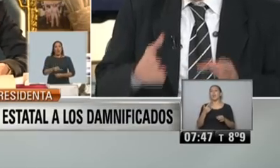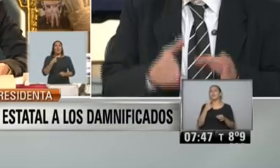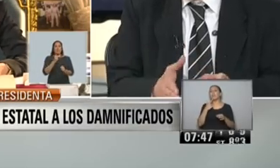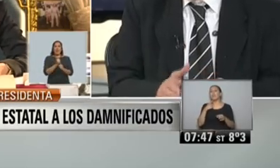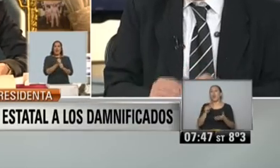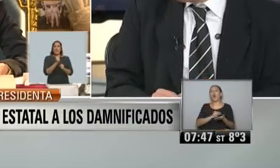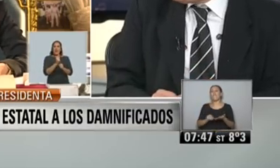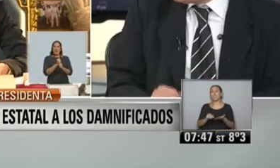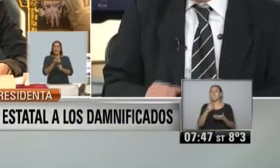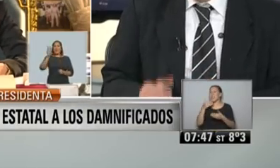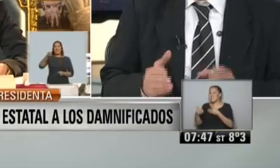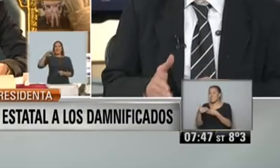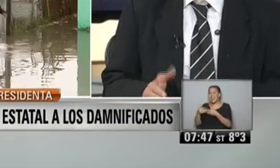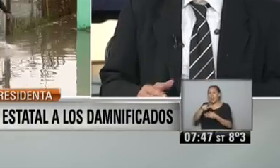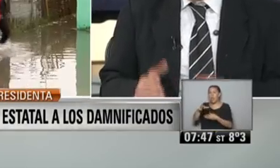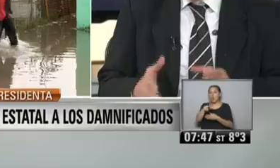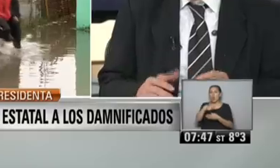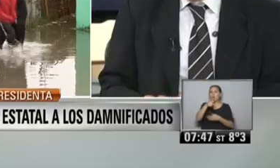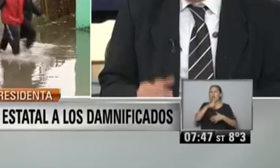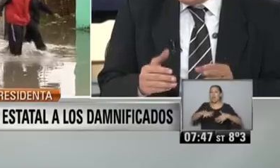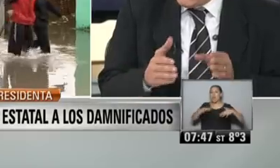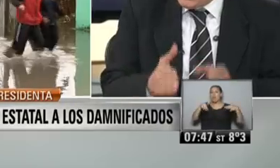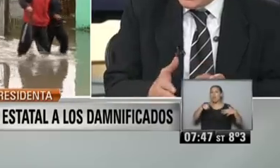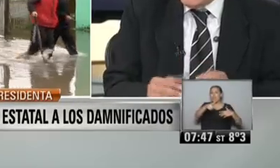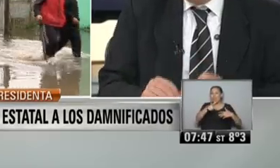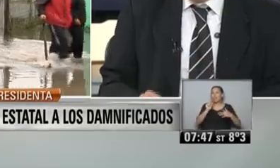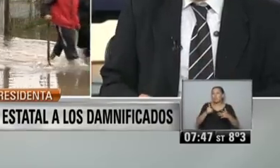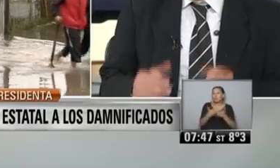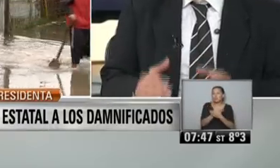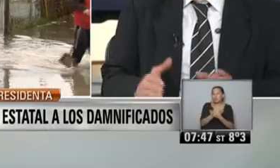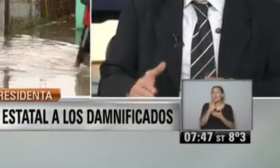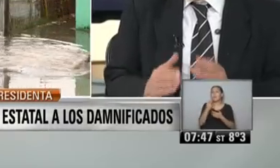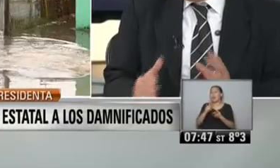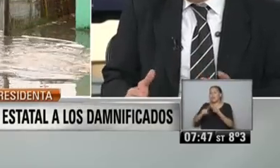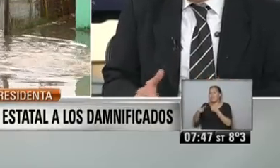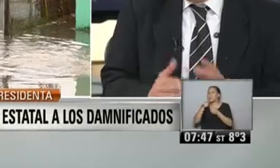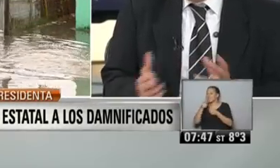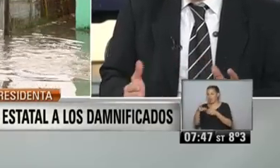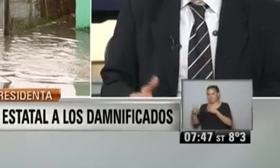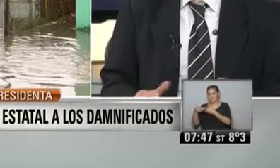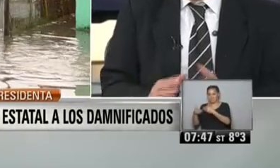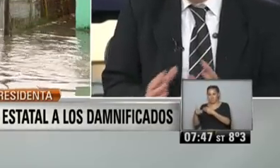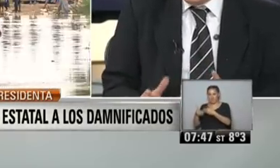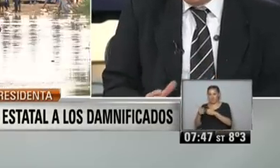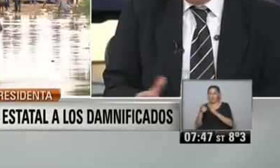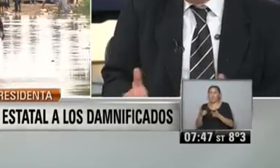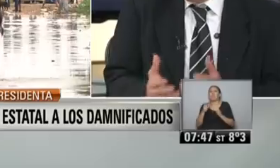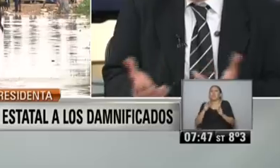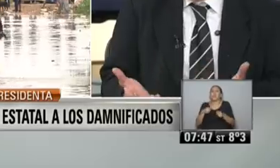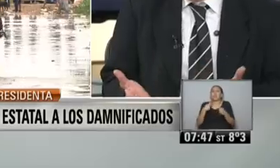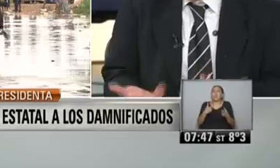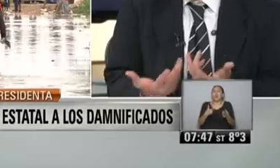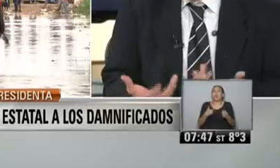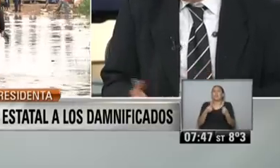atención muy cerca de los lugares que han sido afectados para que la gente pueda concurrir directamente ahí facilitándole inclusive todo lo que tenga que ver